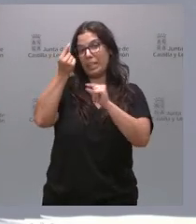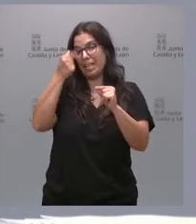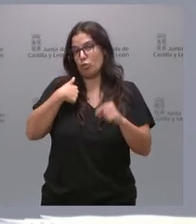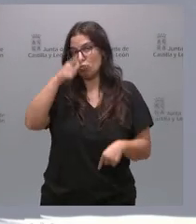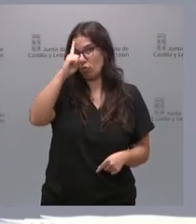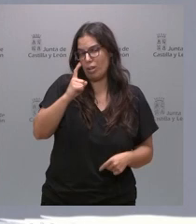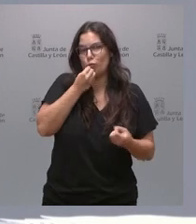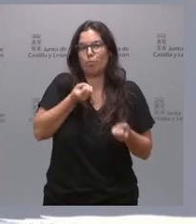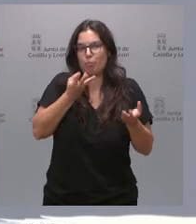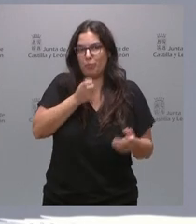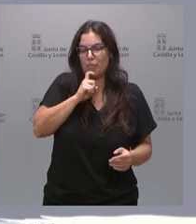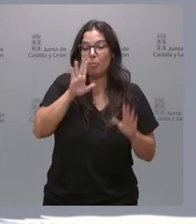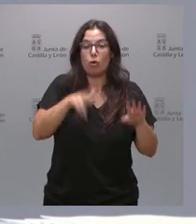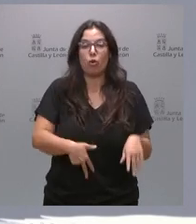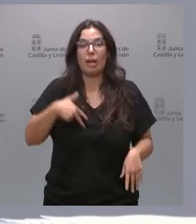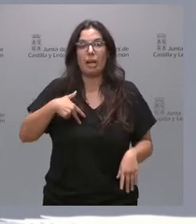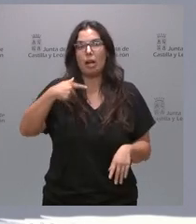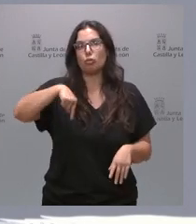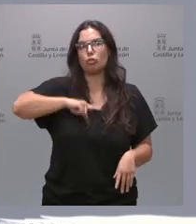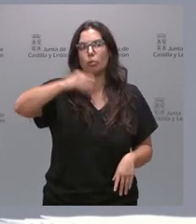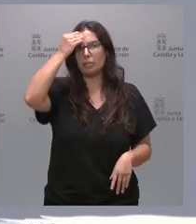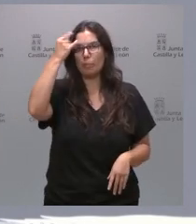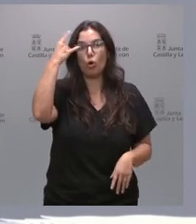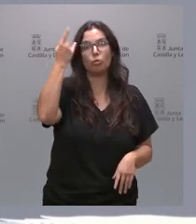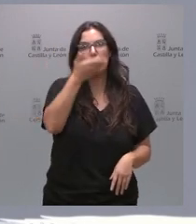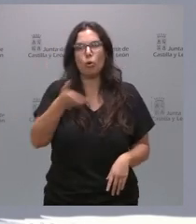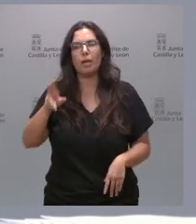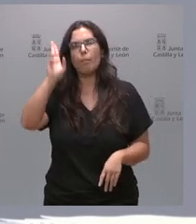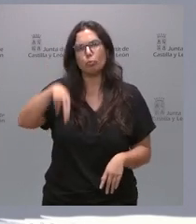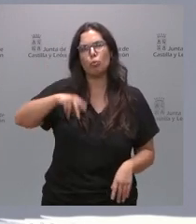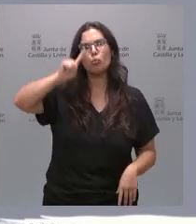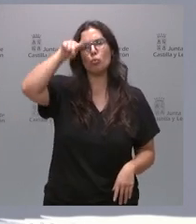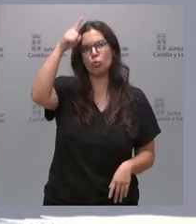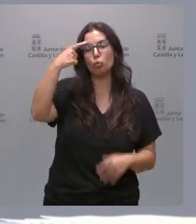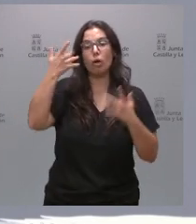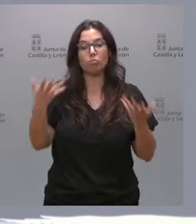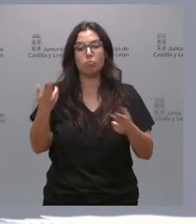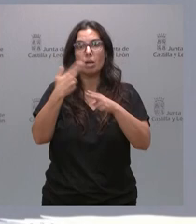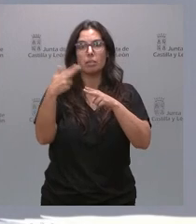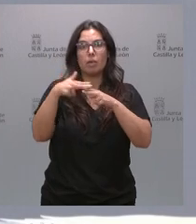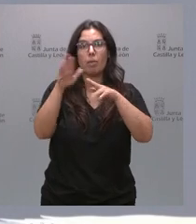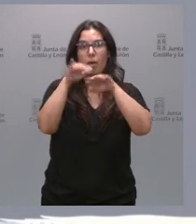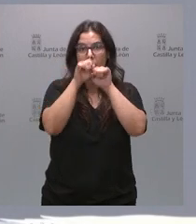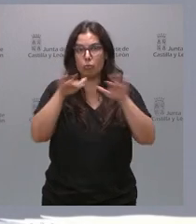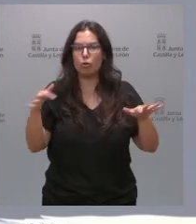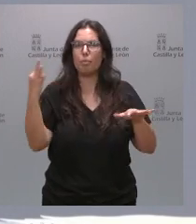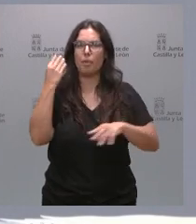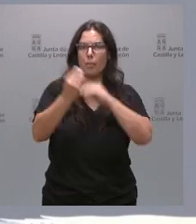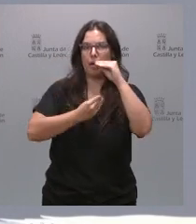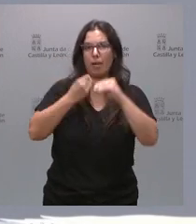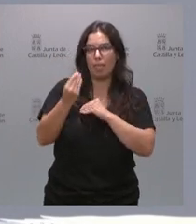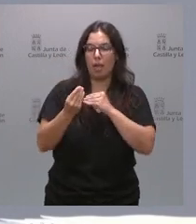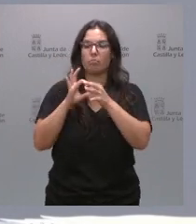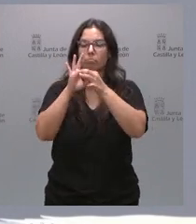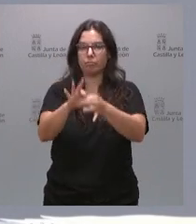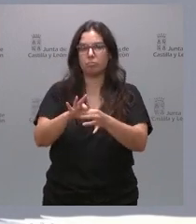carácter general tenemos creo que la tauromaquia es cultura y por tanto hay una actividad de difusión que hay que llevar a cabo en torno a las actividades